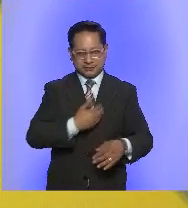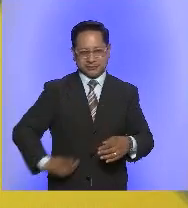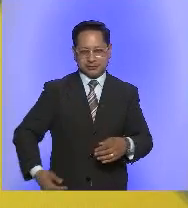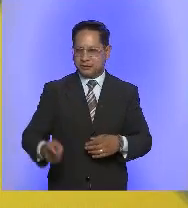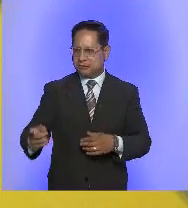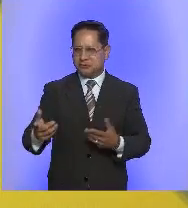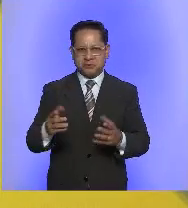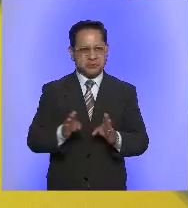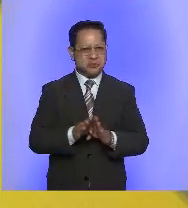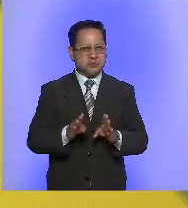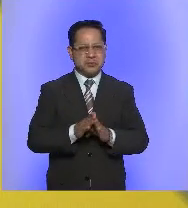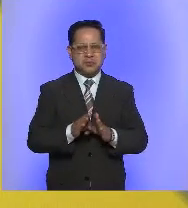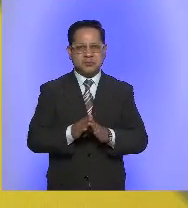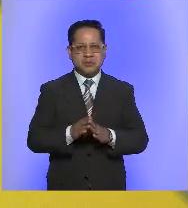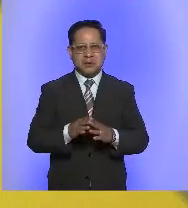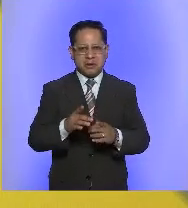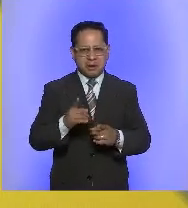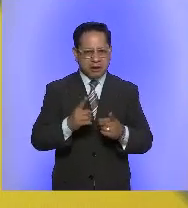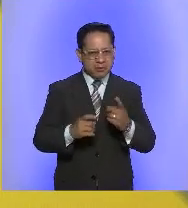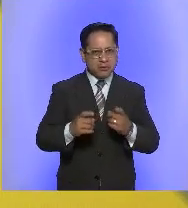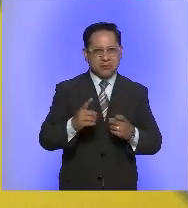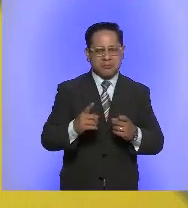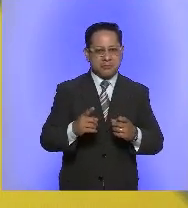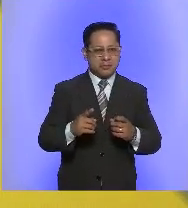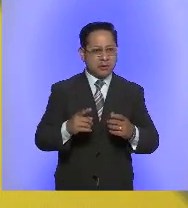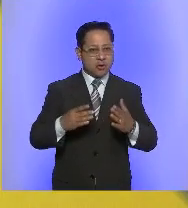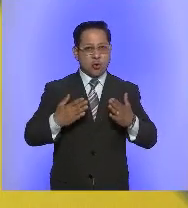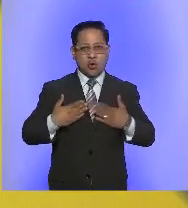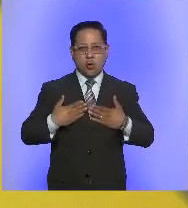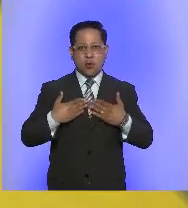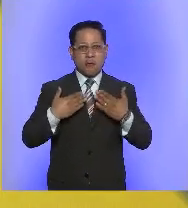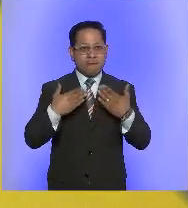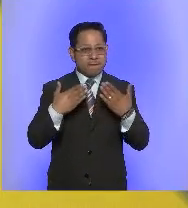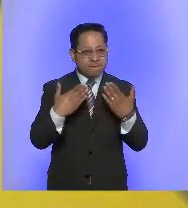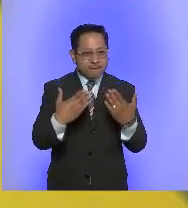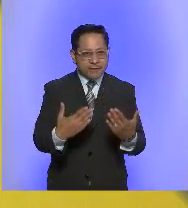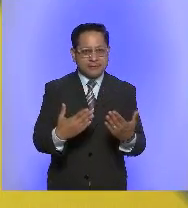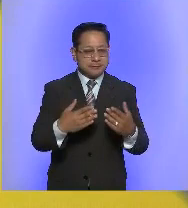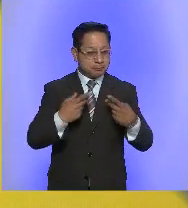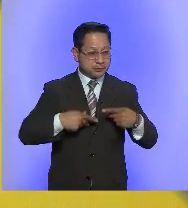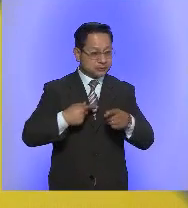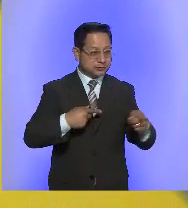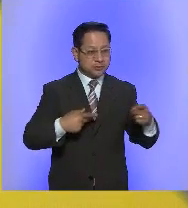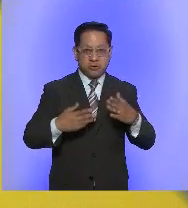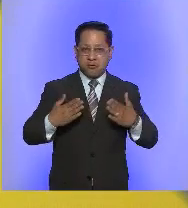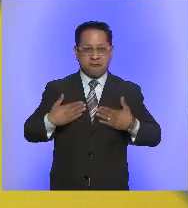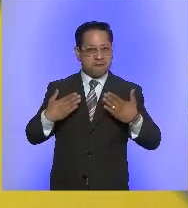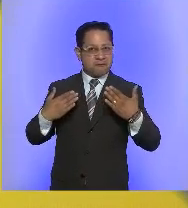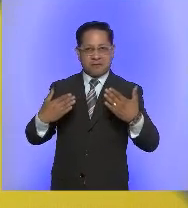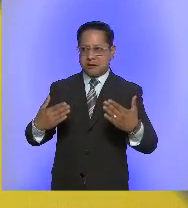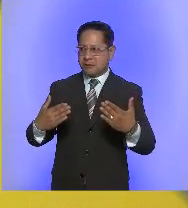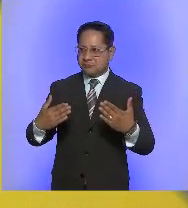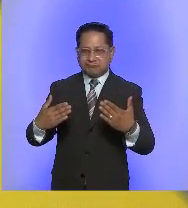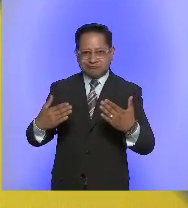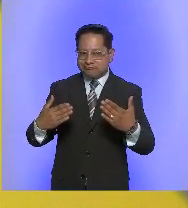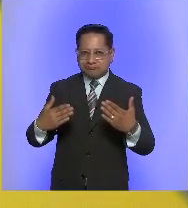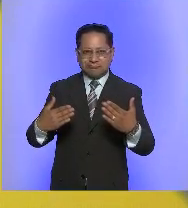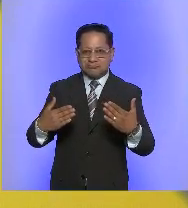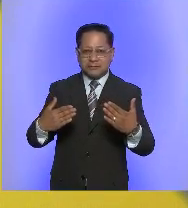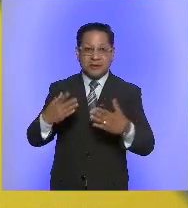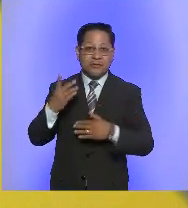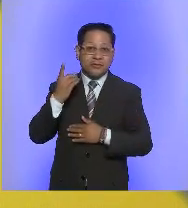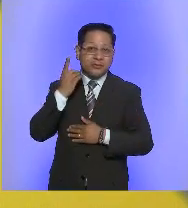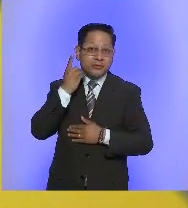confianza, los entes en que la ciudadanía menos confía, son en los diputados federales, en los diputados